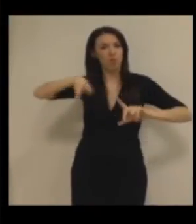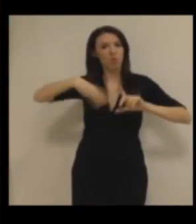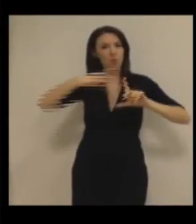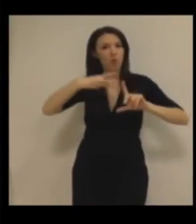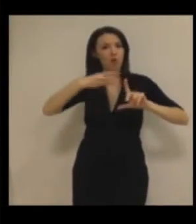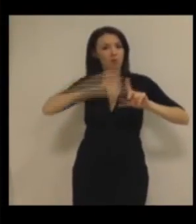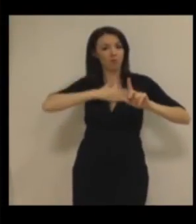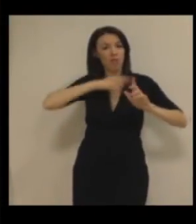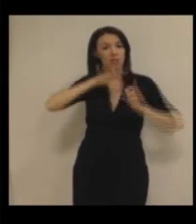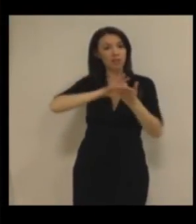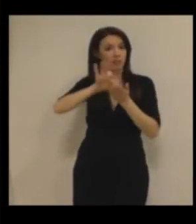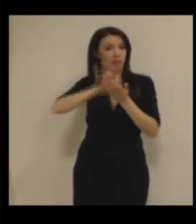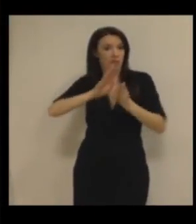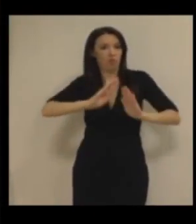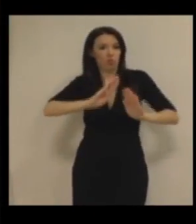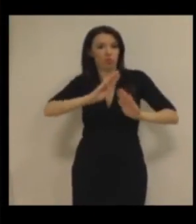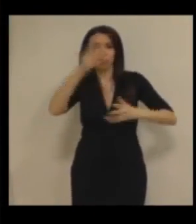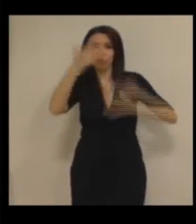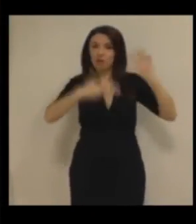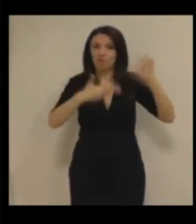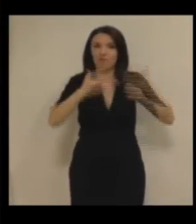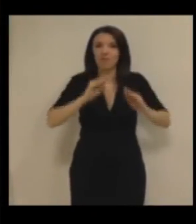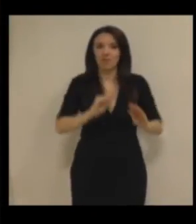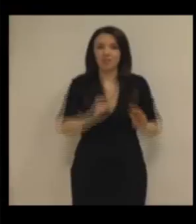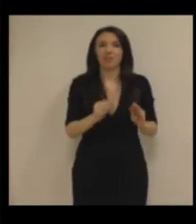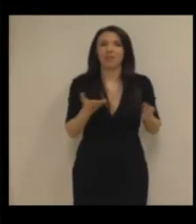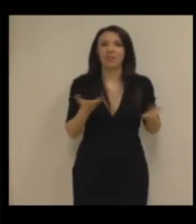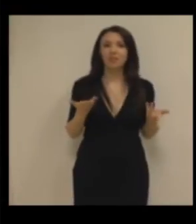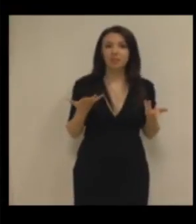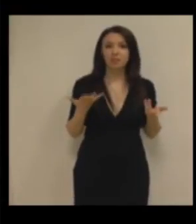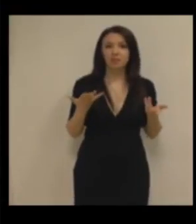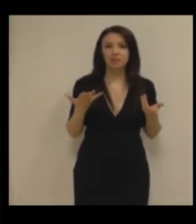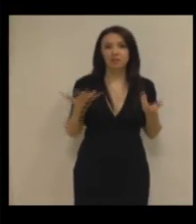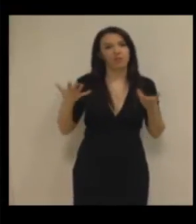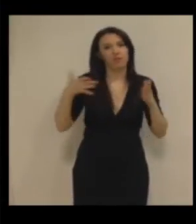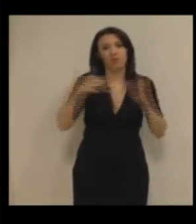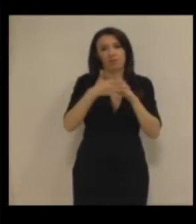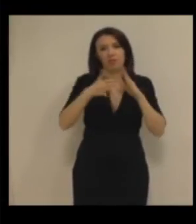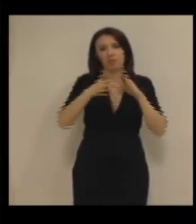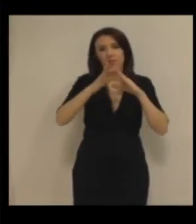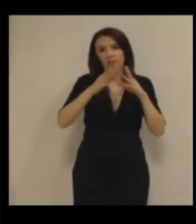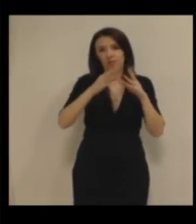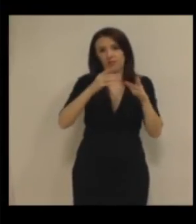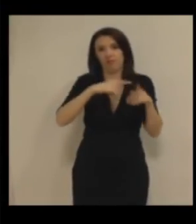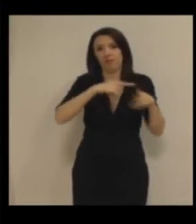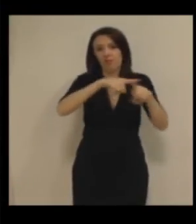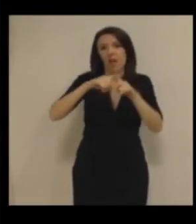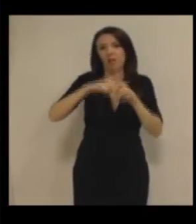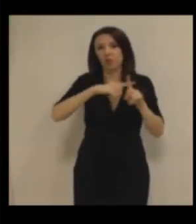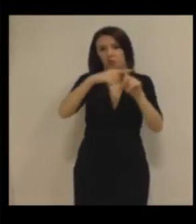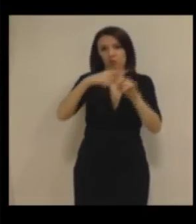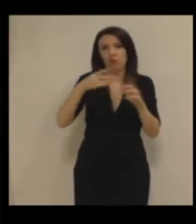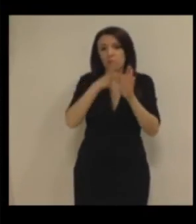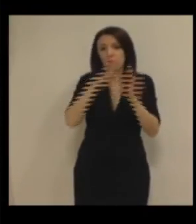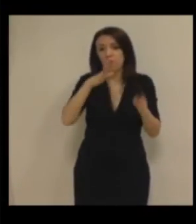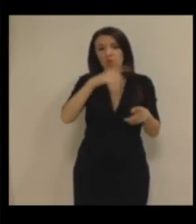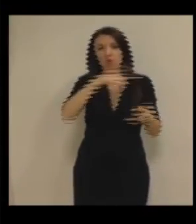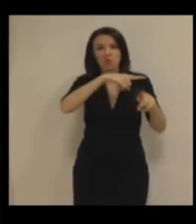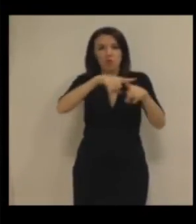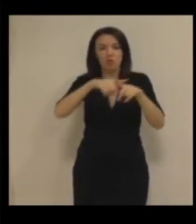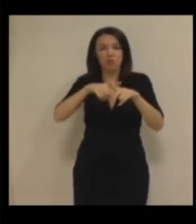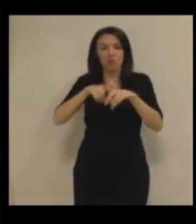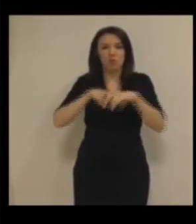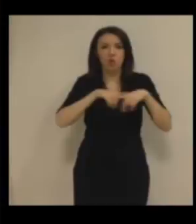son servicios de la administración. Entonces, esto todo suma, esto es algo compartido, y todo lo que sea sumar